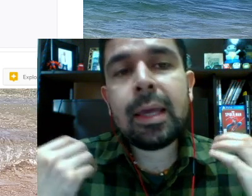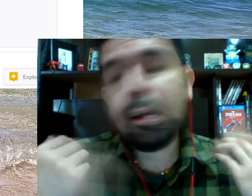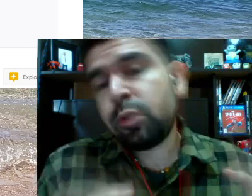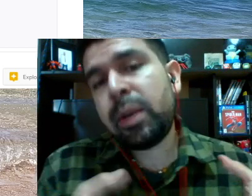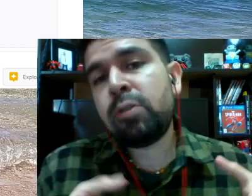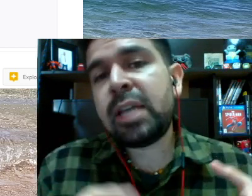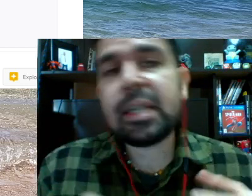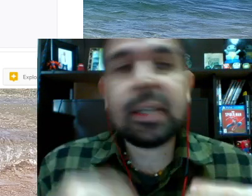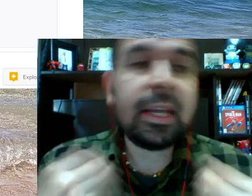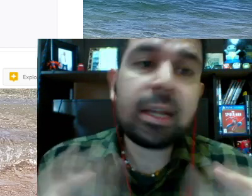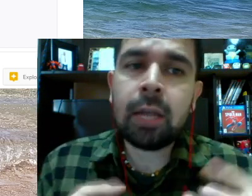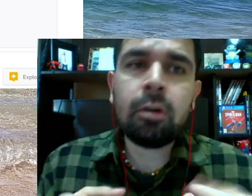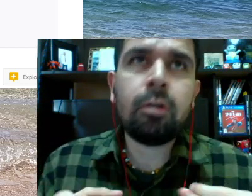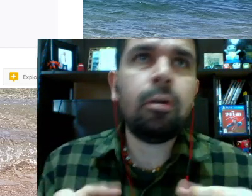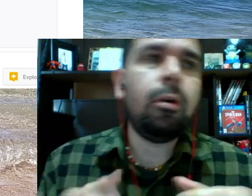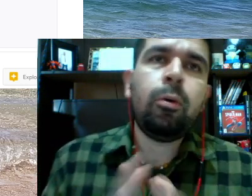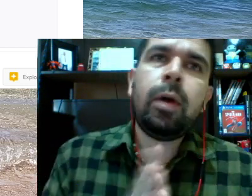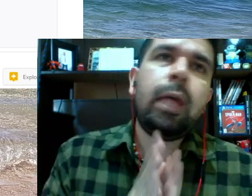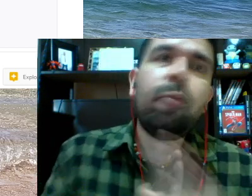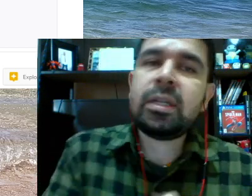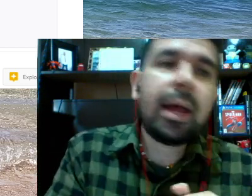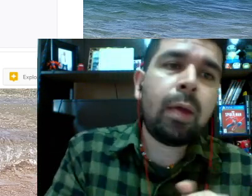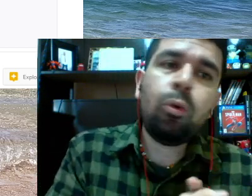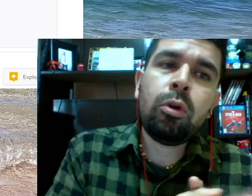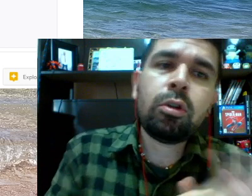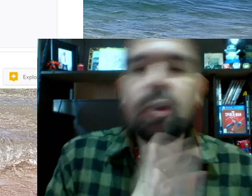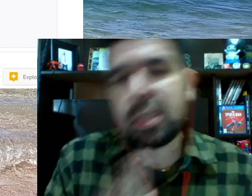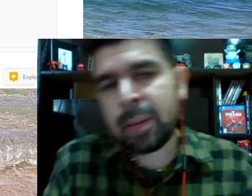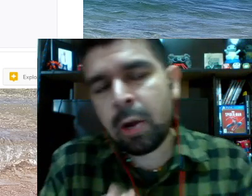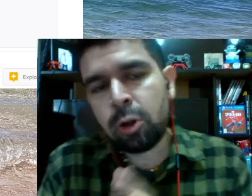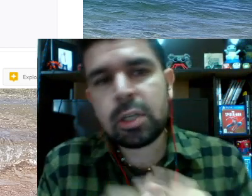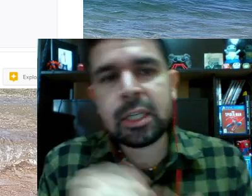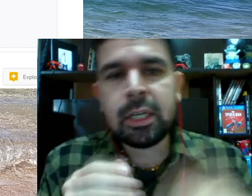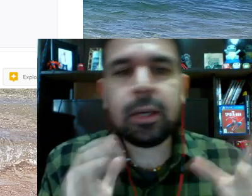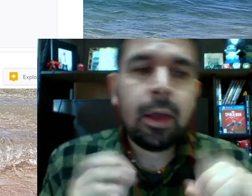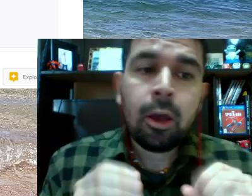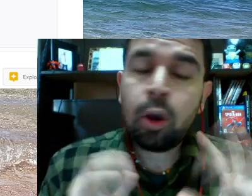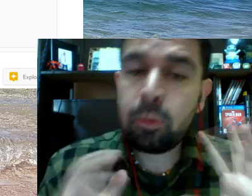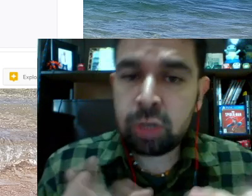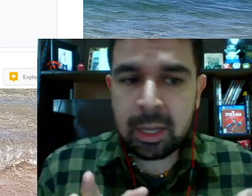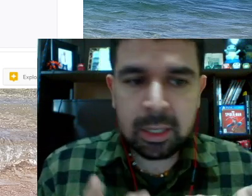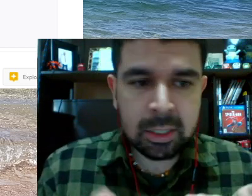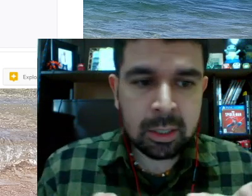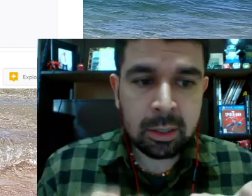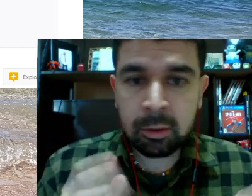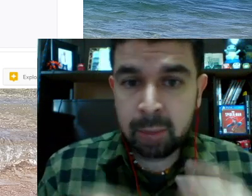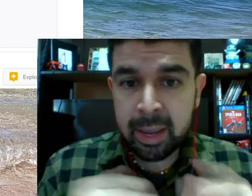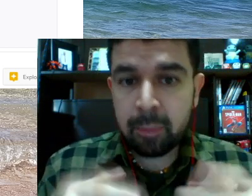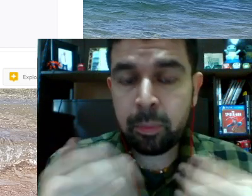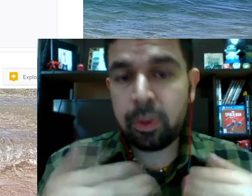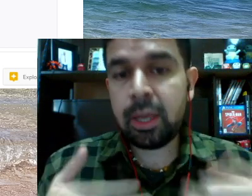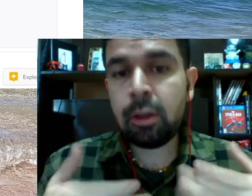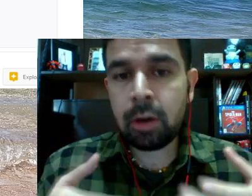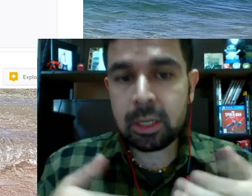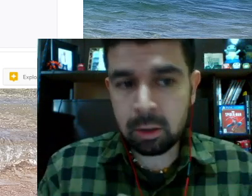y los pueden ustedes ir haciendo en una semana unos en otra semana otros así como ustedes vayan